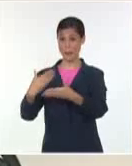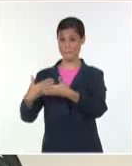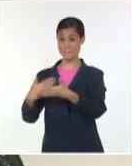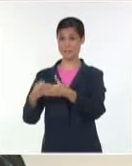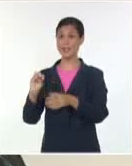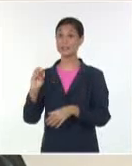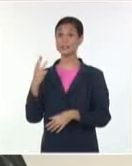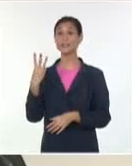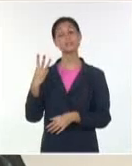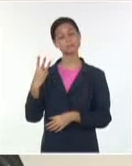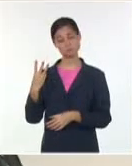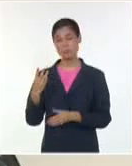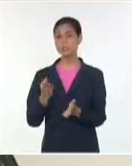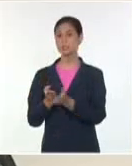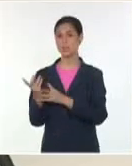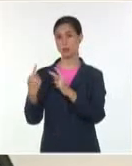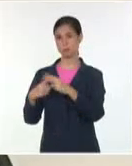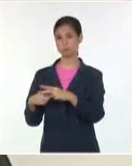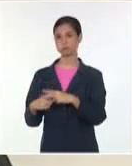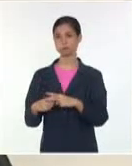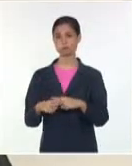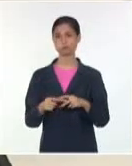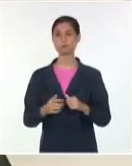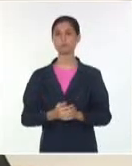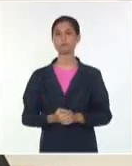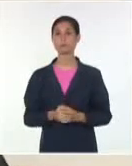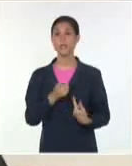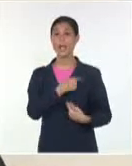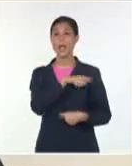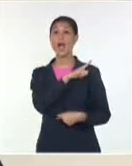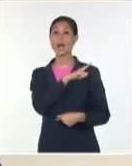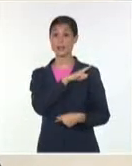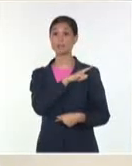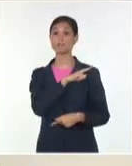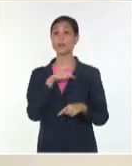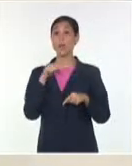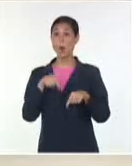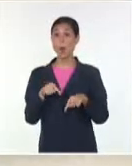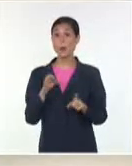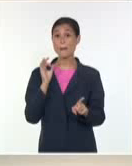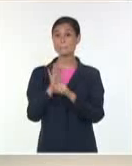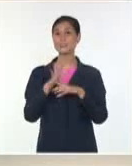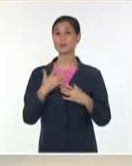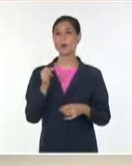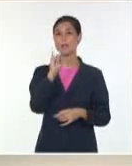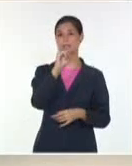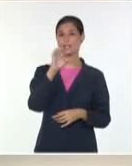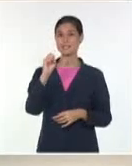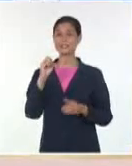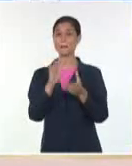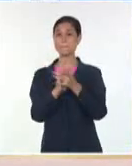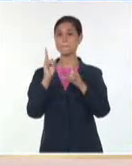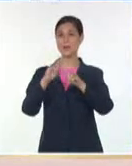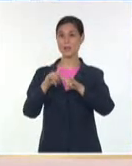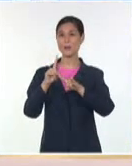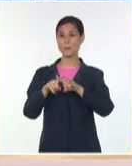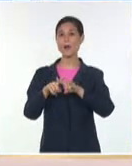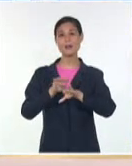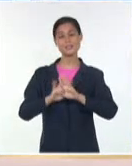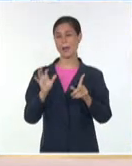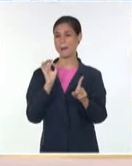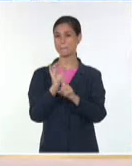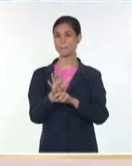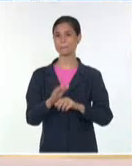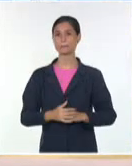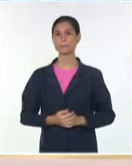hoy la unidad número 2 de Santa Cruz, que estaba fuera de servicio el día de ayer. Incorporamos hoy entonces 60 megawatts más a la disponibilidad del sistema en estos momentos. En